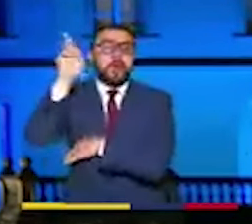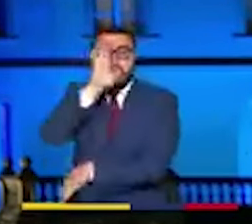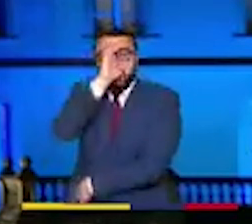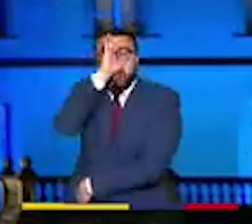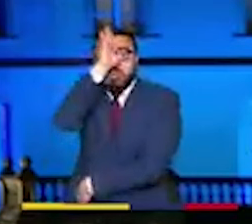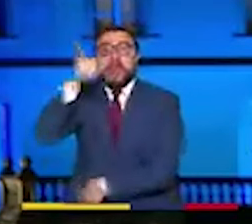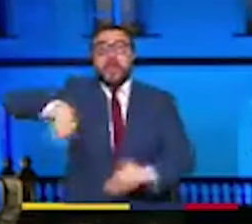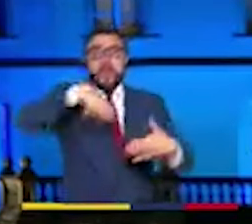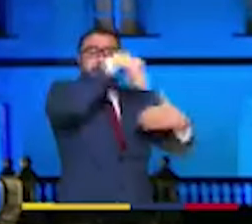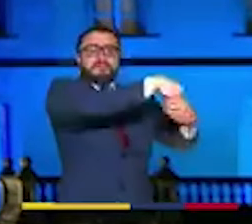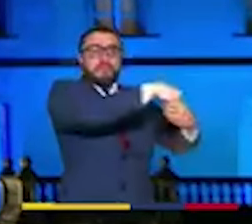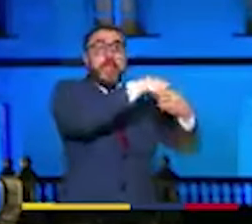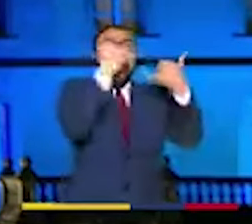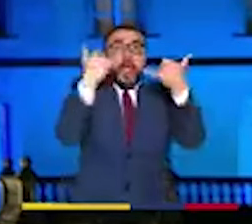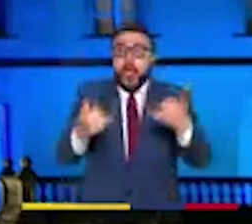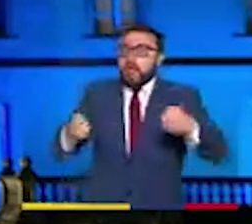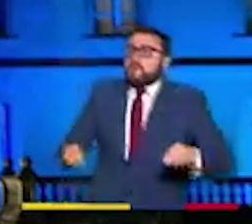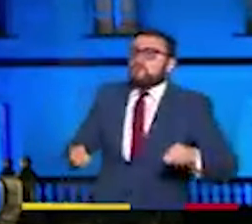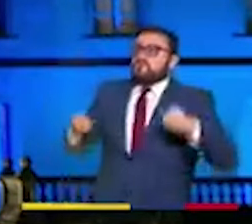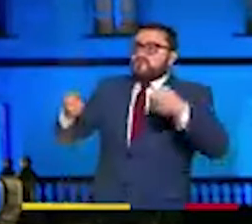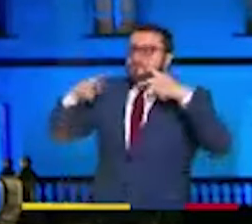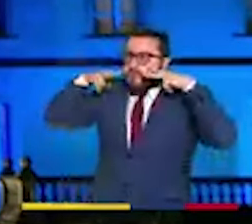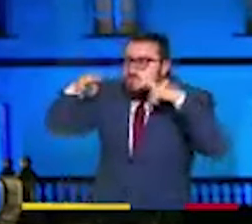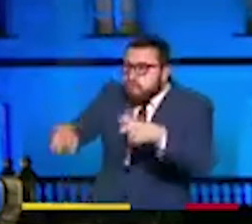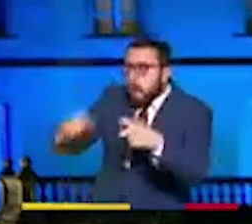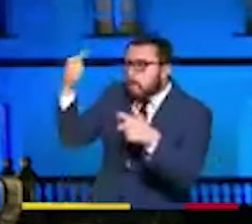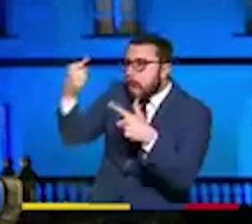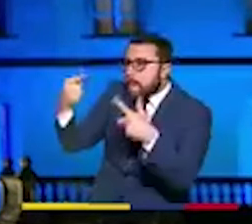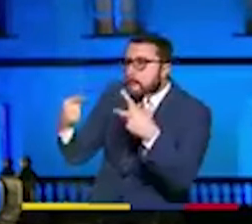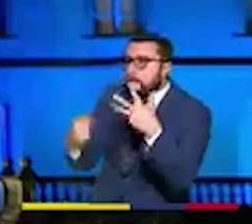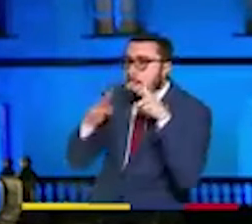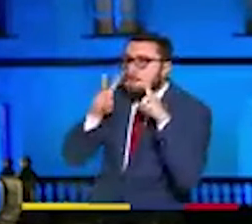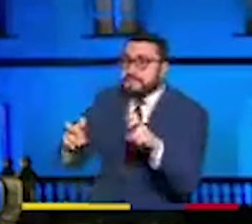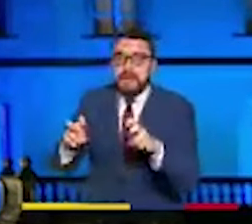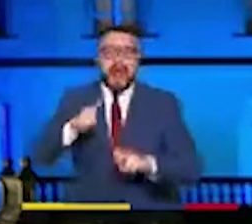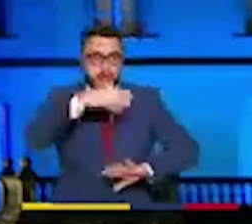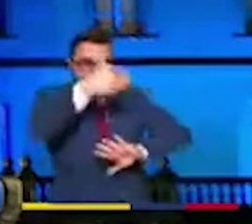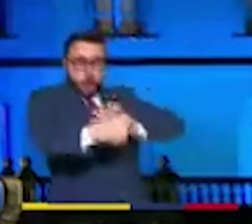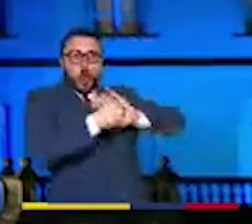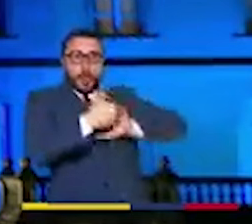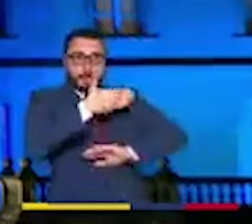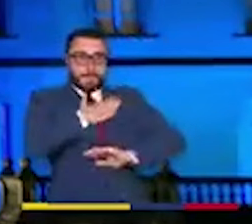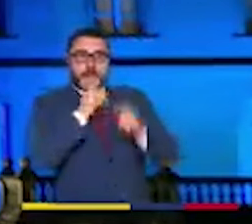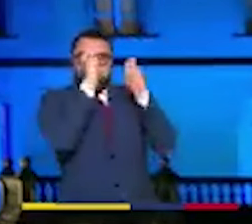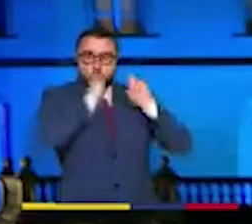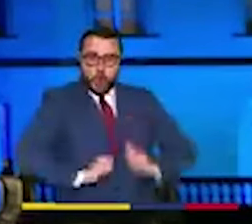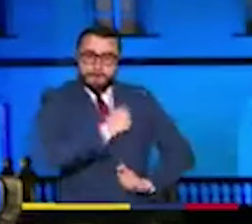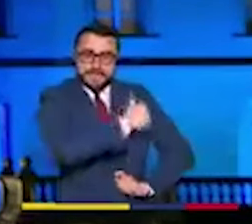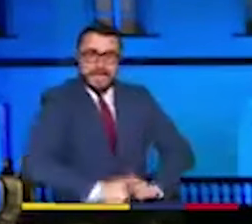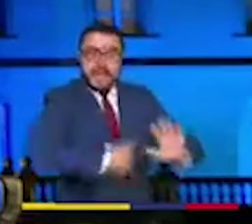Esto viola claramente nuestra Constitución y mi fuero. Lo ocurrido hoy pone en peligro